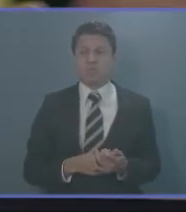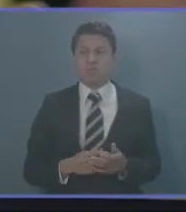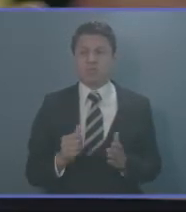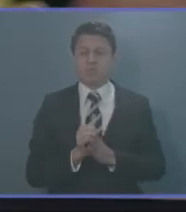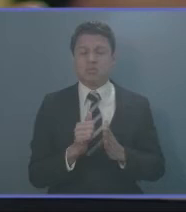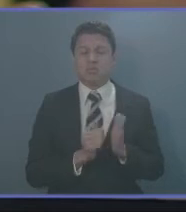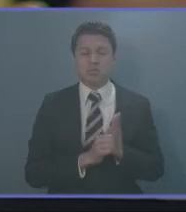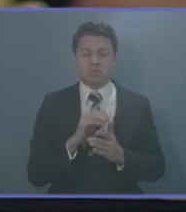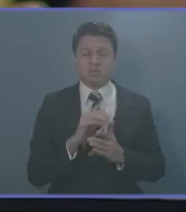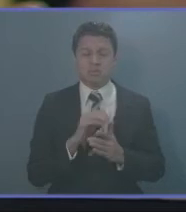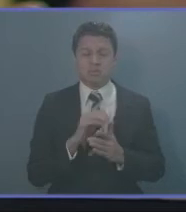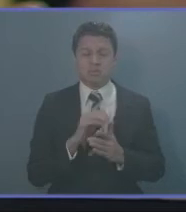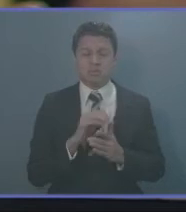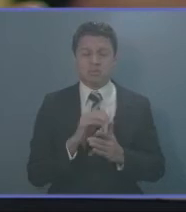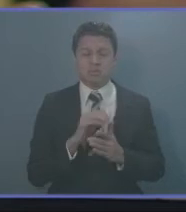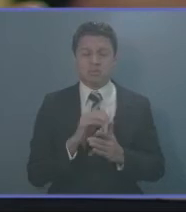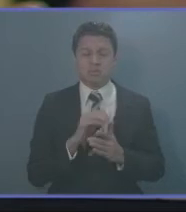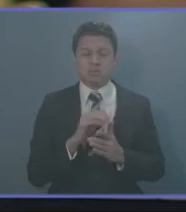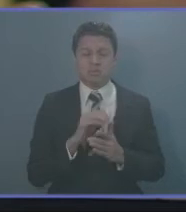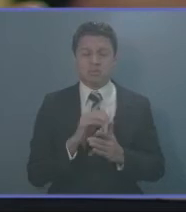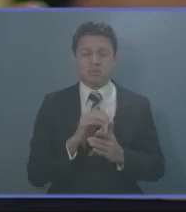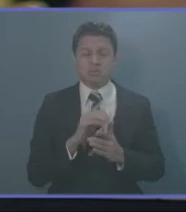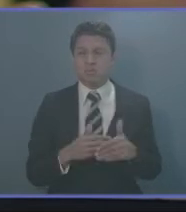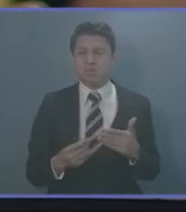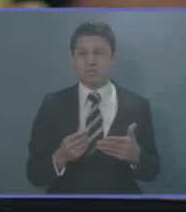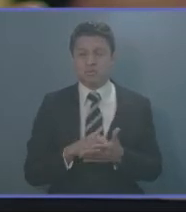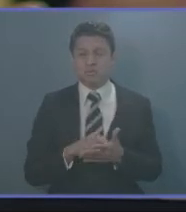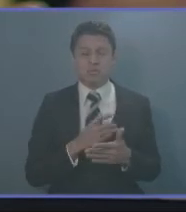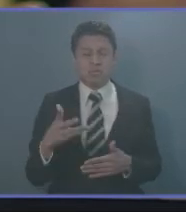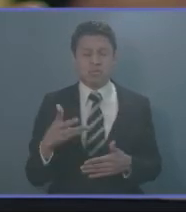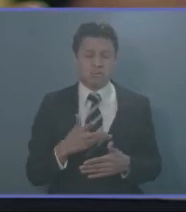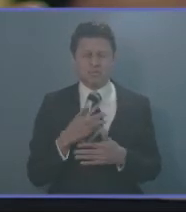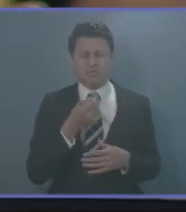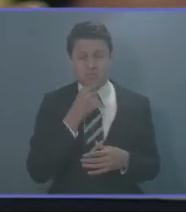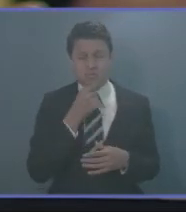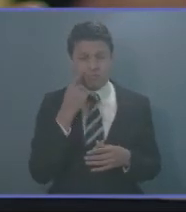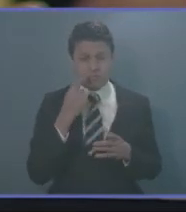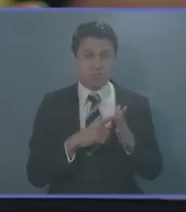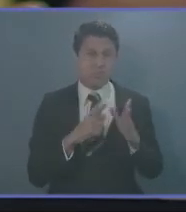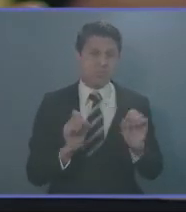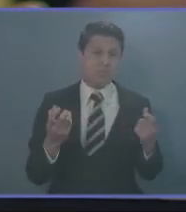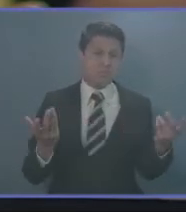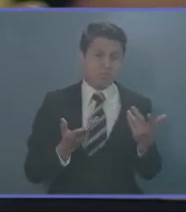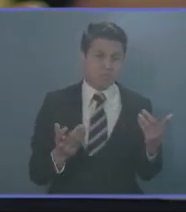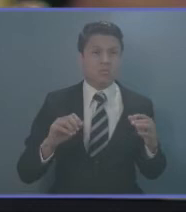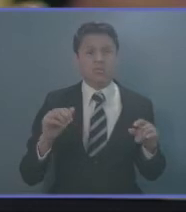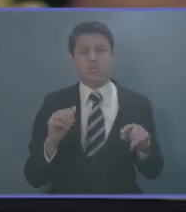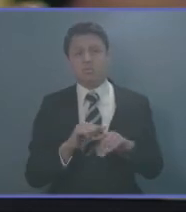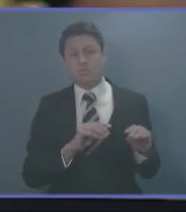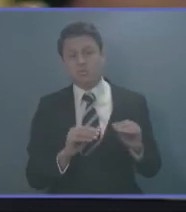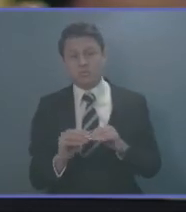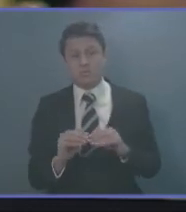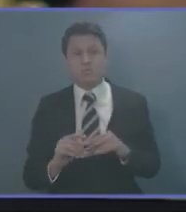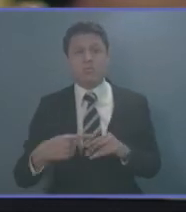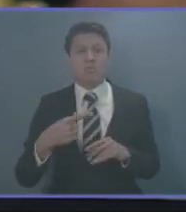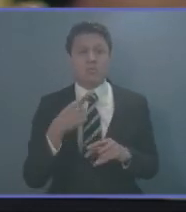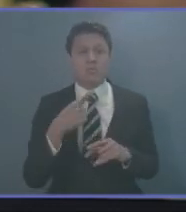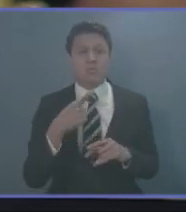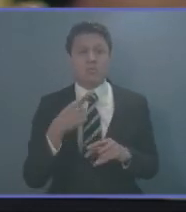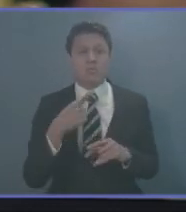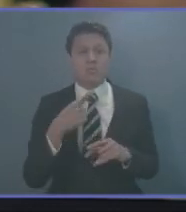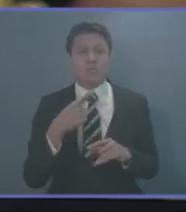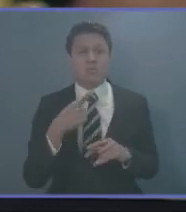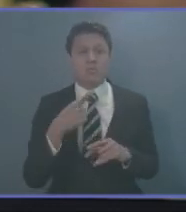Artículo 41. La contravención tributaria municipal es toda infracción, sea por acción u omisión, a las obligaciones